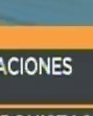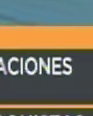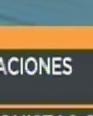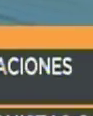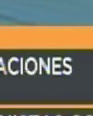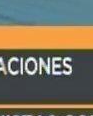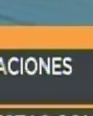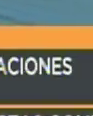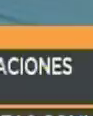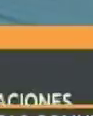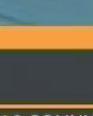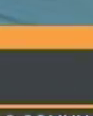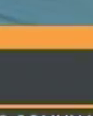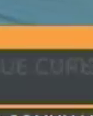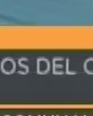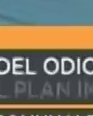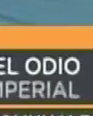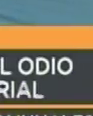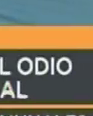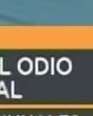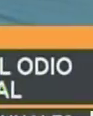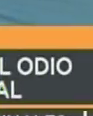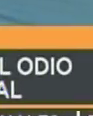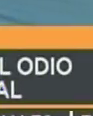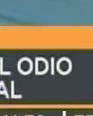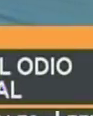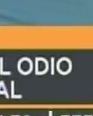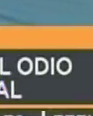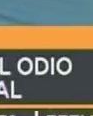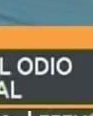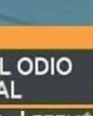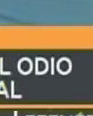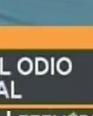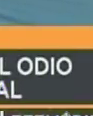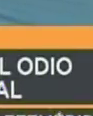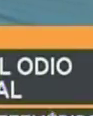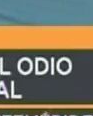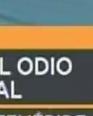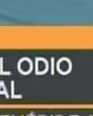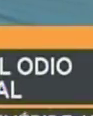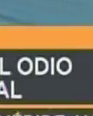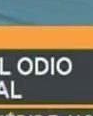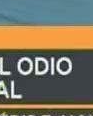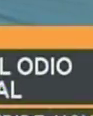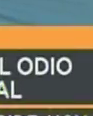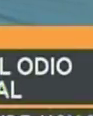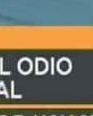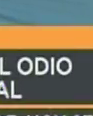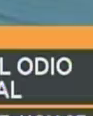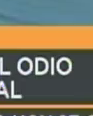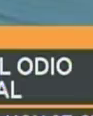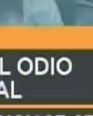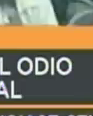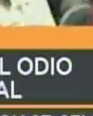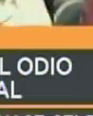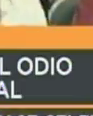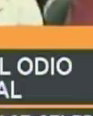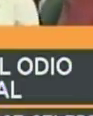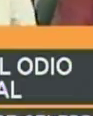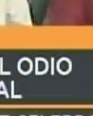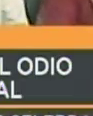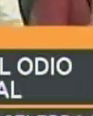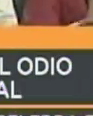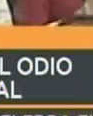guerra nada, para la violencia nada, para el amor todo. Esa es nuestra función como juventud. Y me